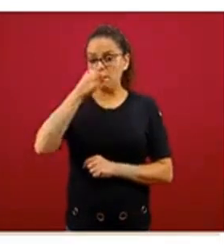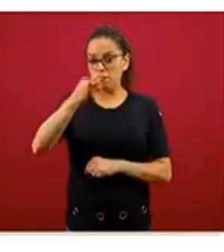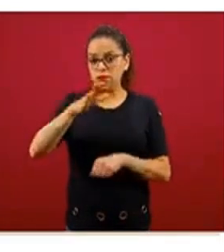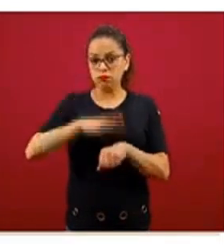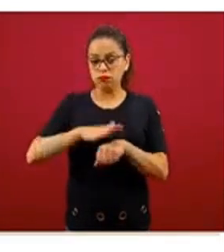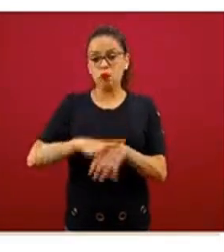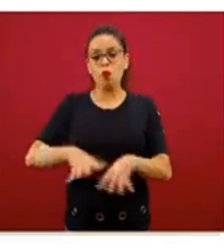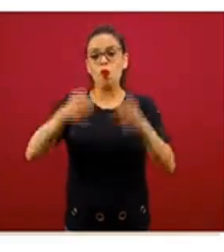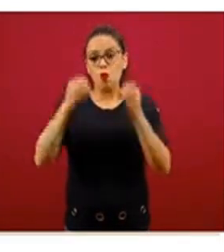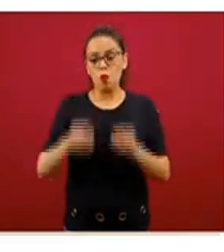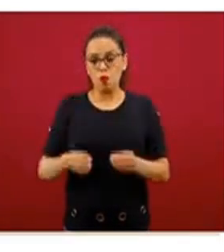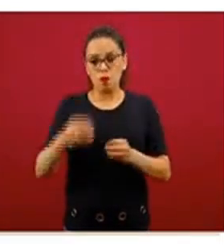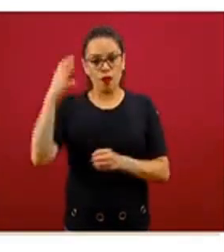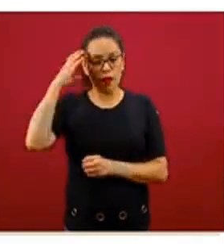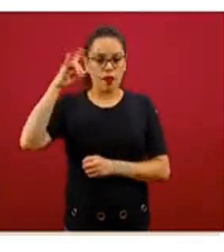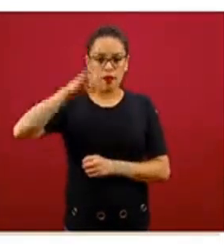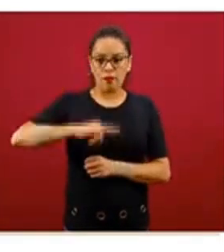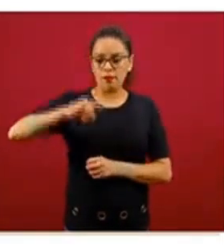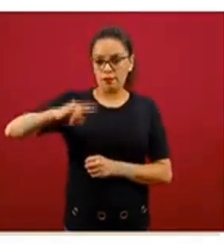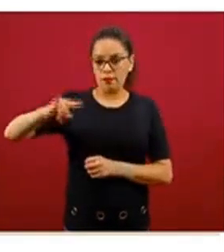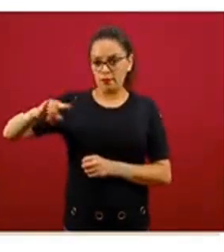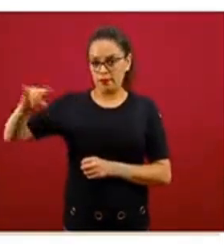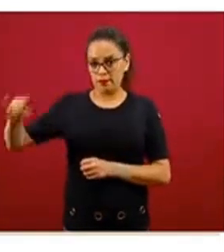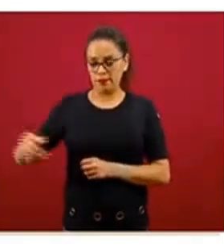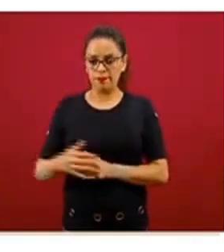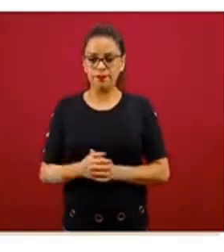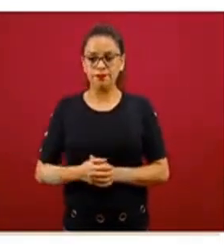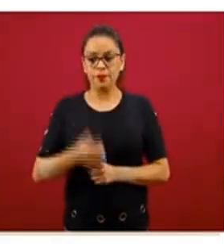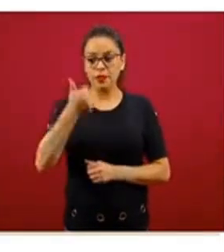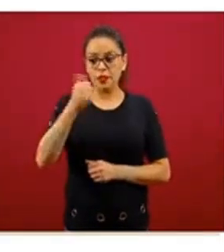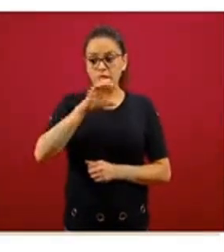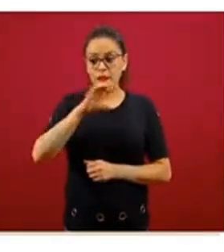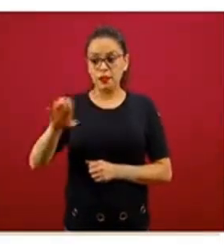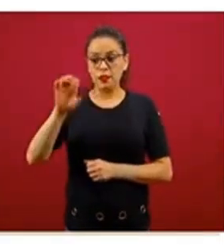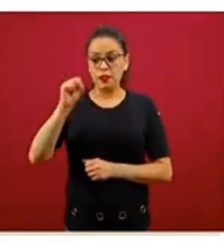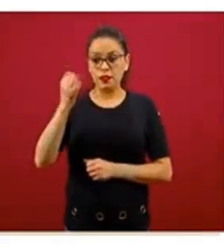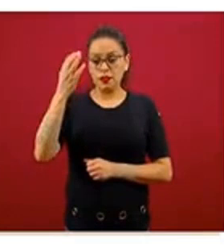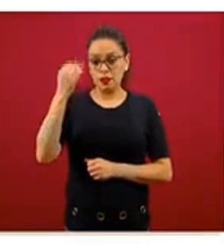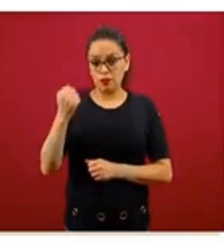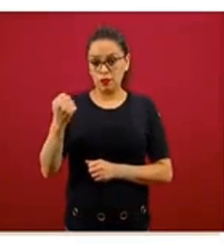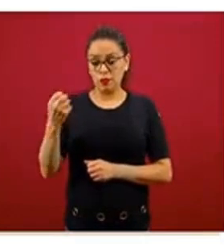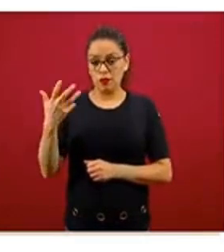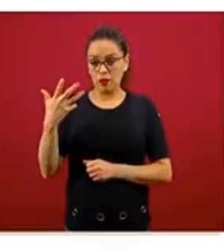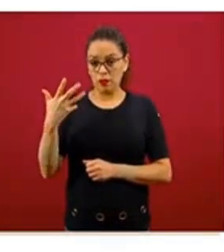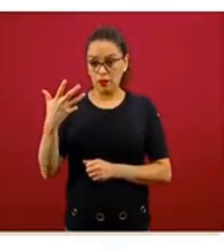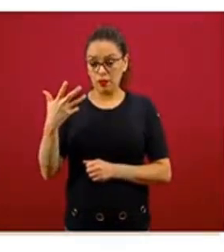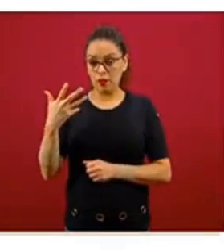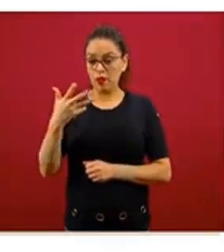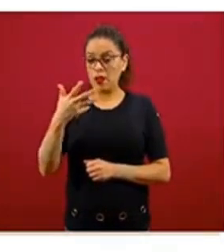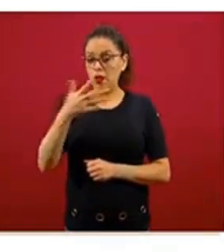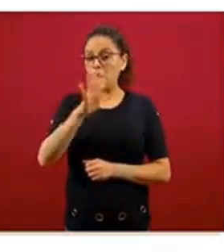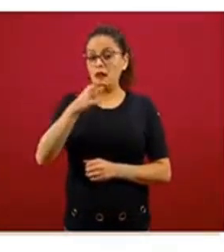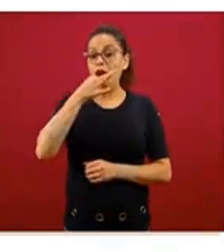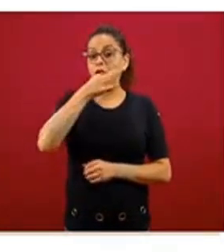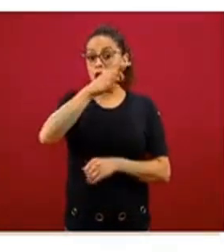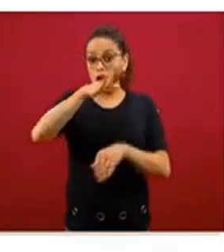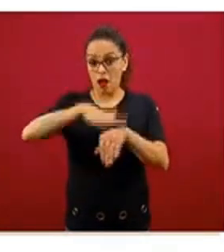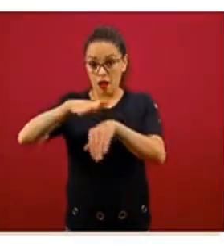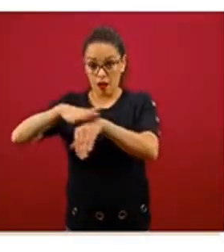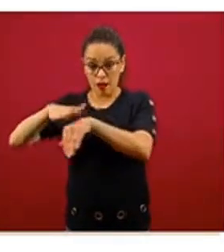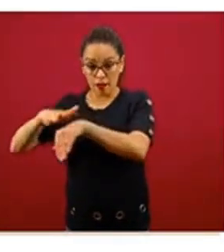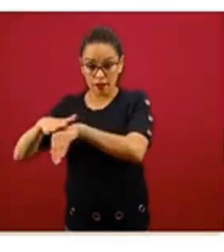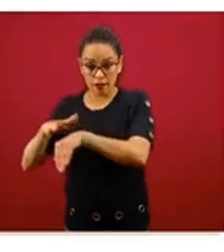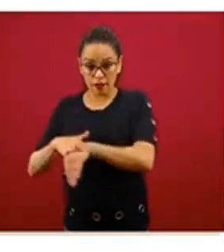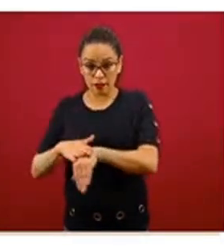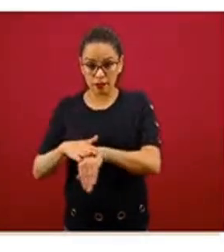existencia o ocupación de camas. De las 669 unidades que pueden notificar, porque ya tienen